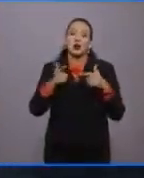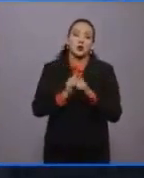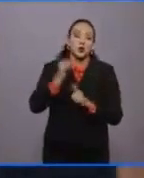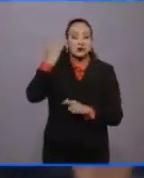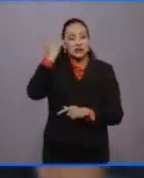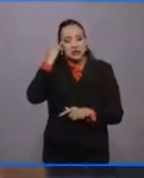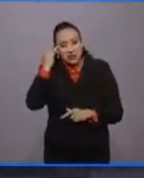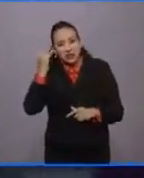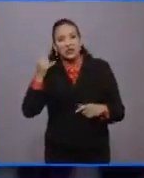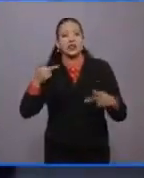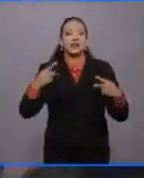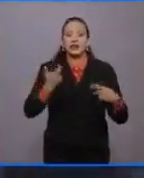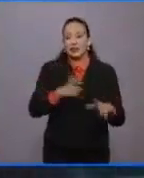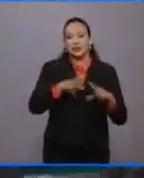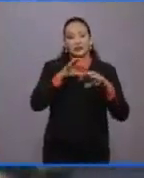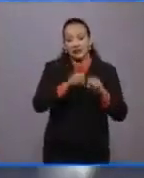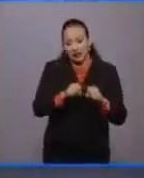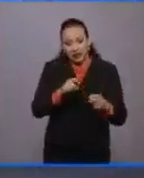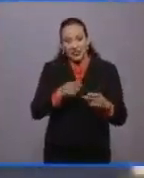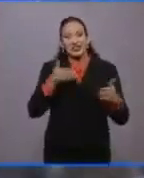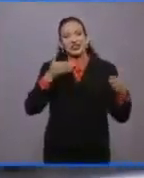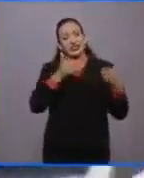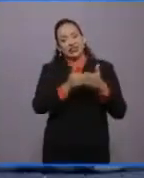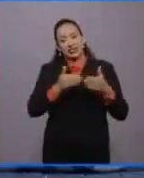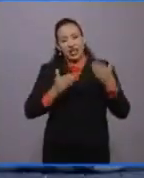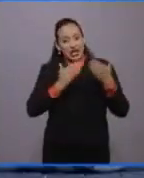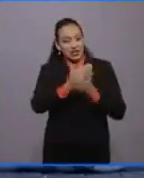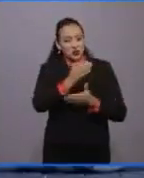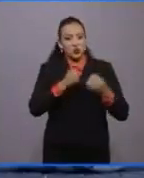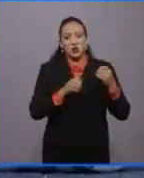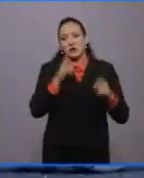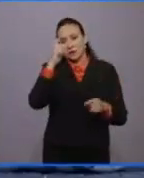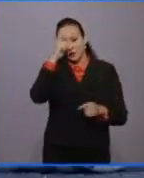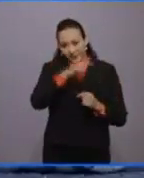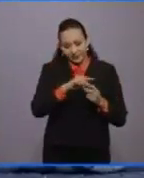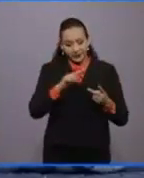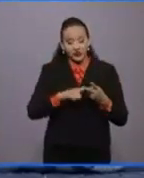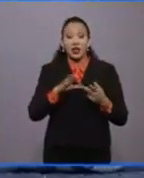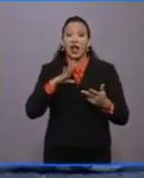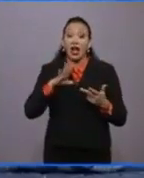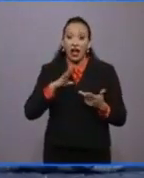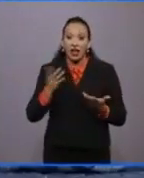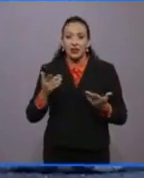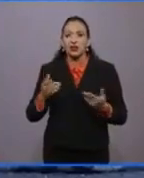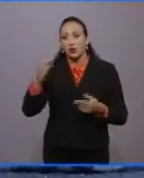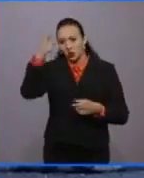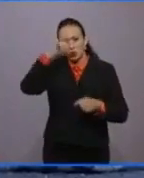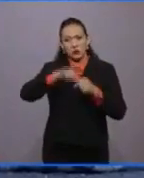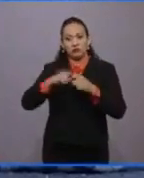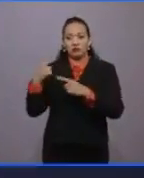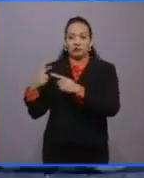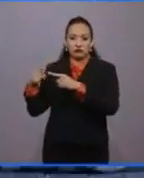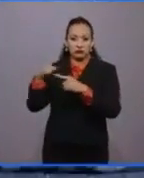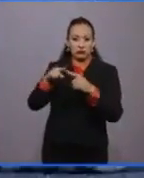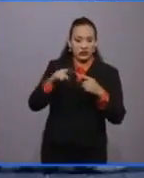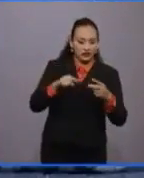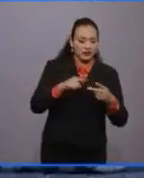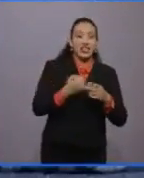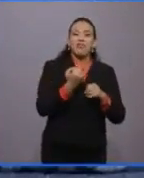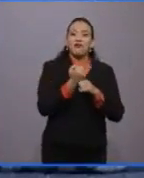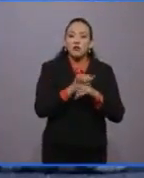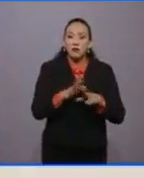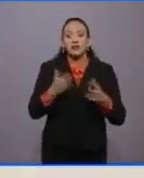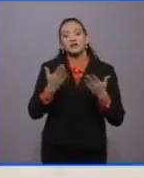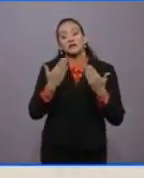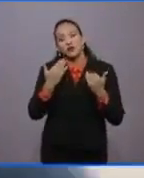vulnerables, para acceder a una representación legal adecuada, las barreras estructurales que dificultan el acceso a la justicia, la falta de